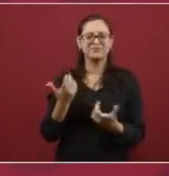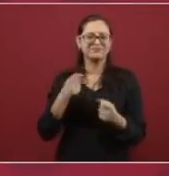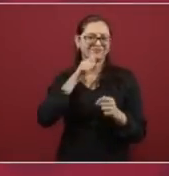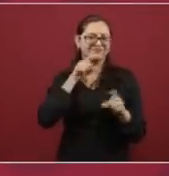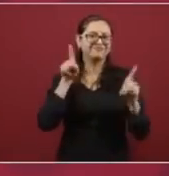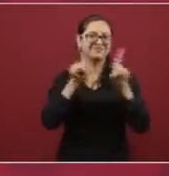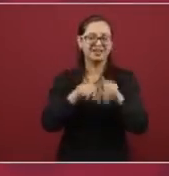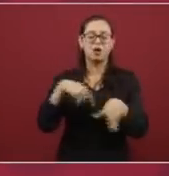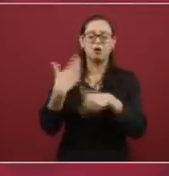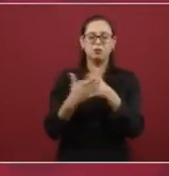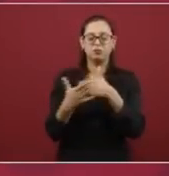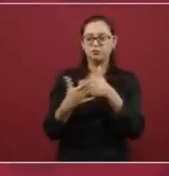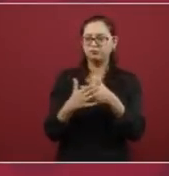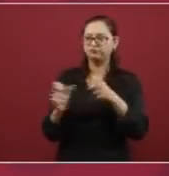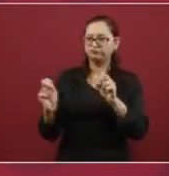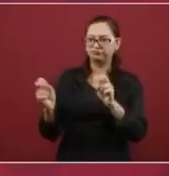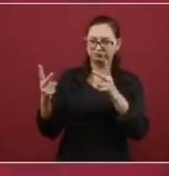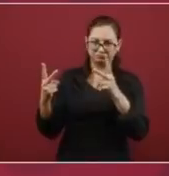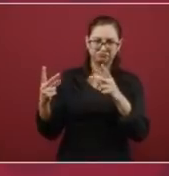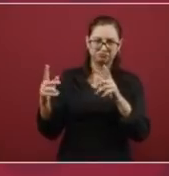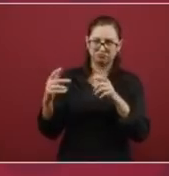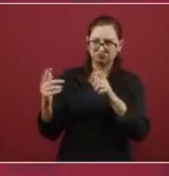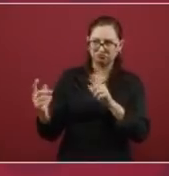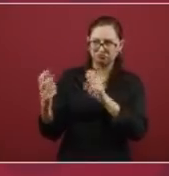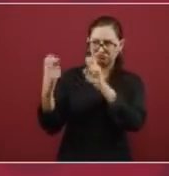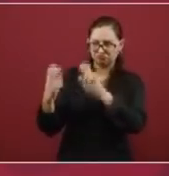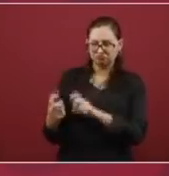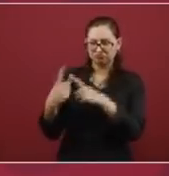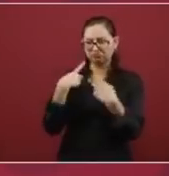vernos próximamente para